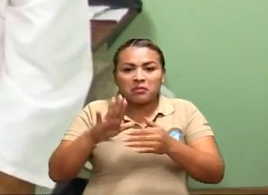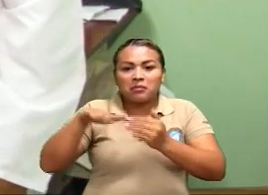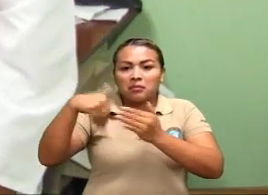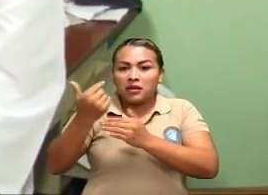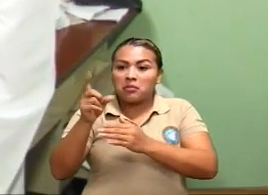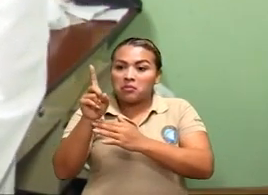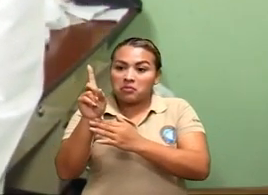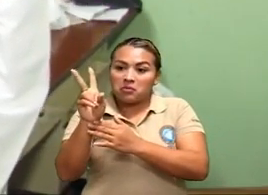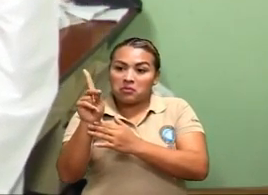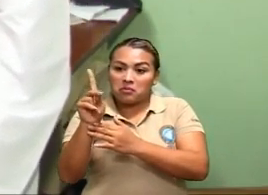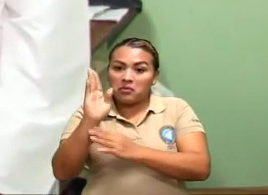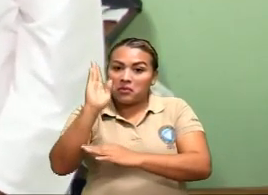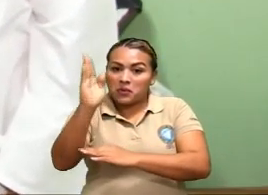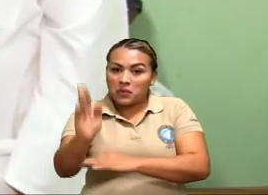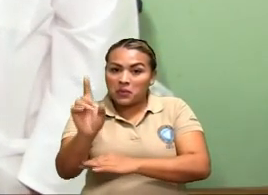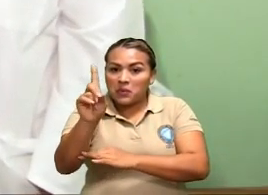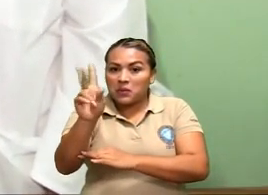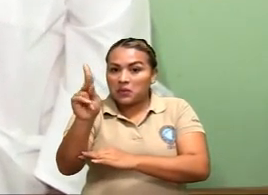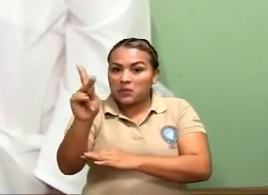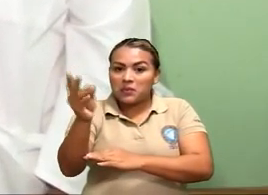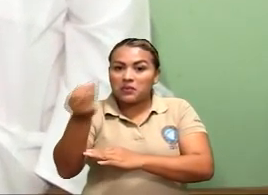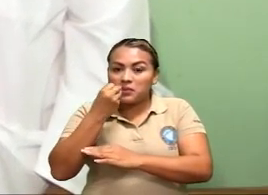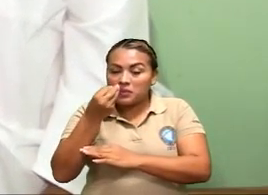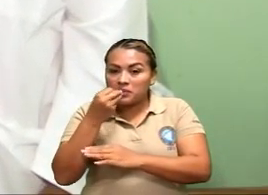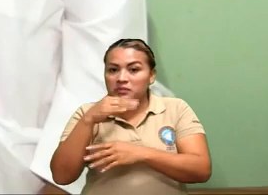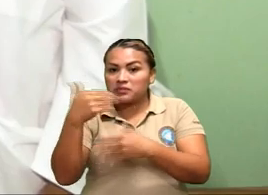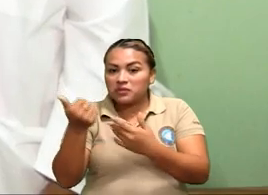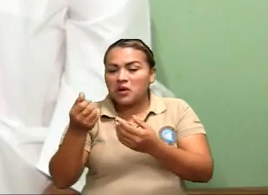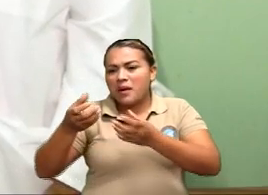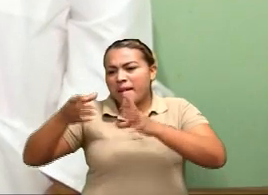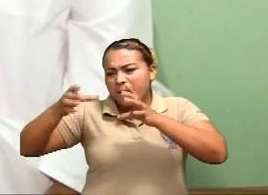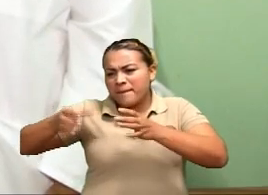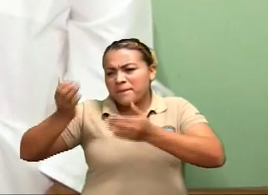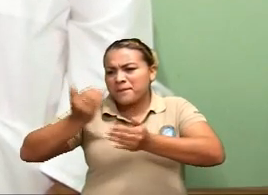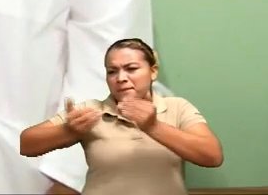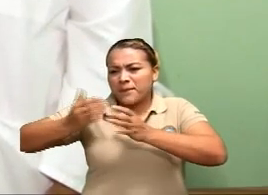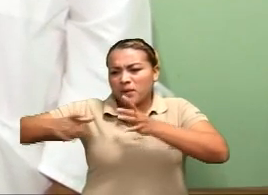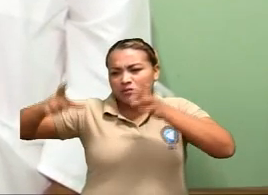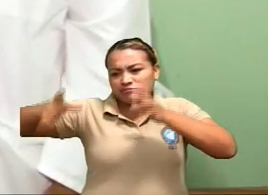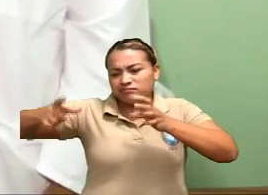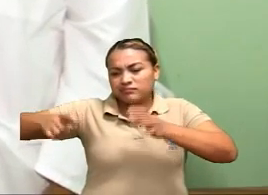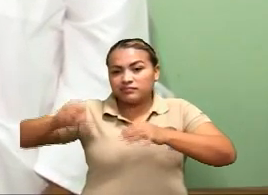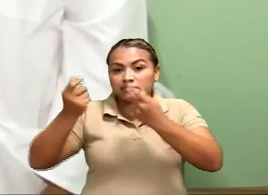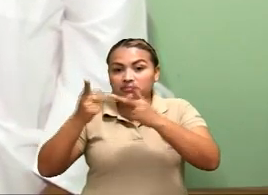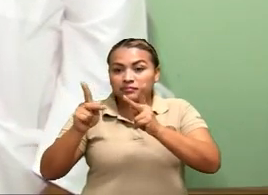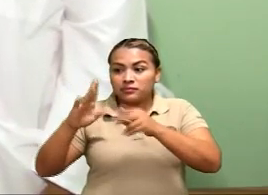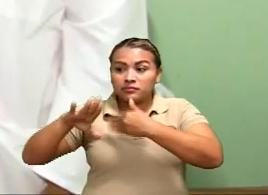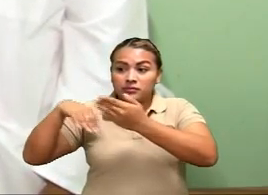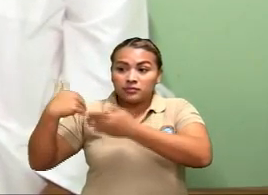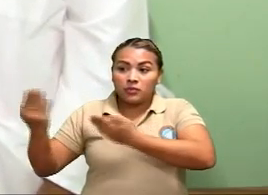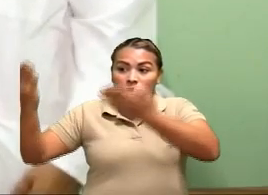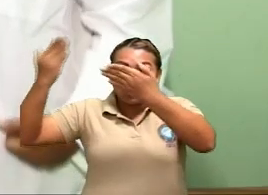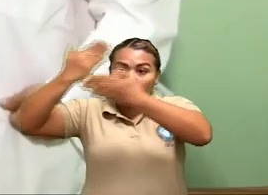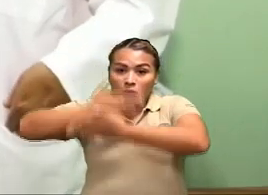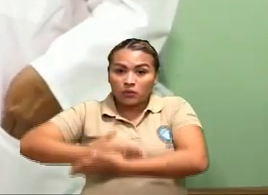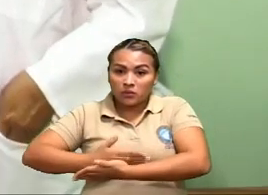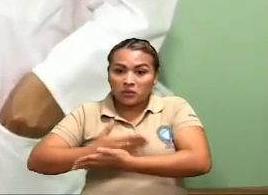en el almuerzo ya comen algo un poquito más pesado, y en la cena también vuelven a repetir casi lo mismo que se comen en el